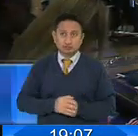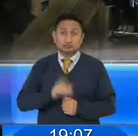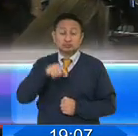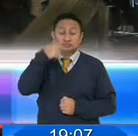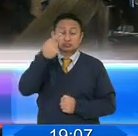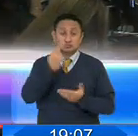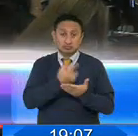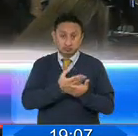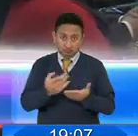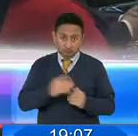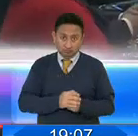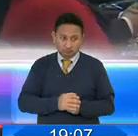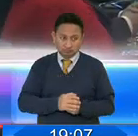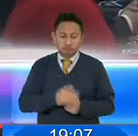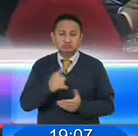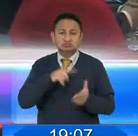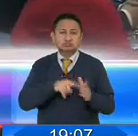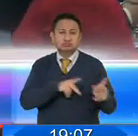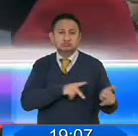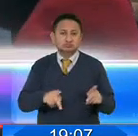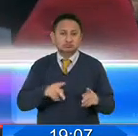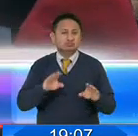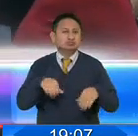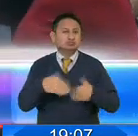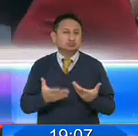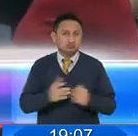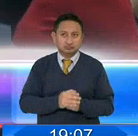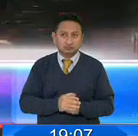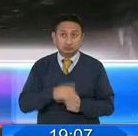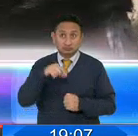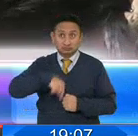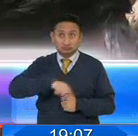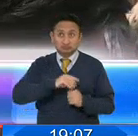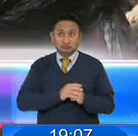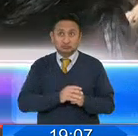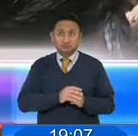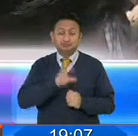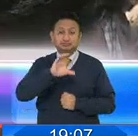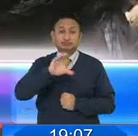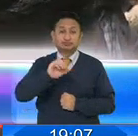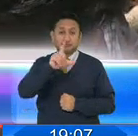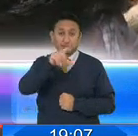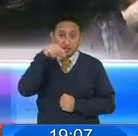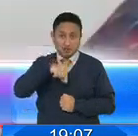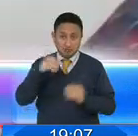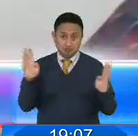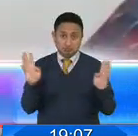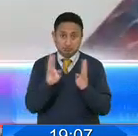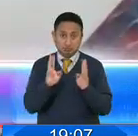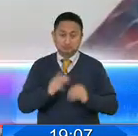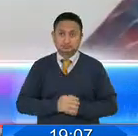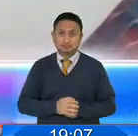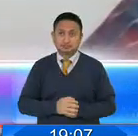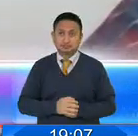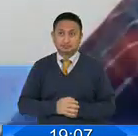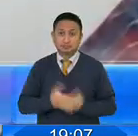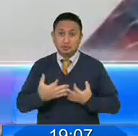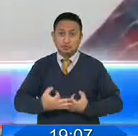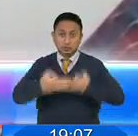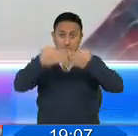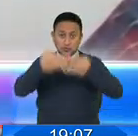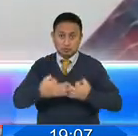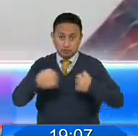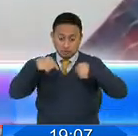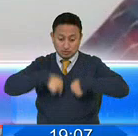para definir su plan de trabajo y también espera un encuentro con el Consejo de la Administración Legislativa. Para que oficialmente nos